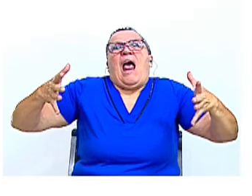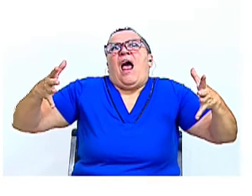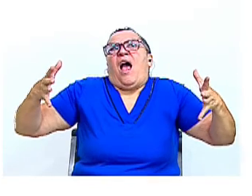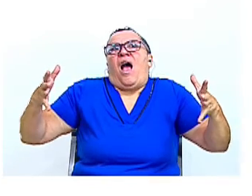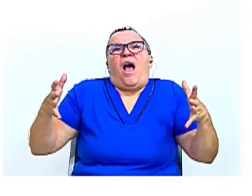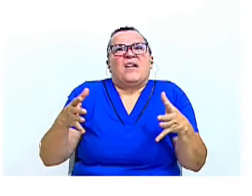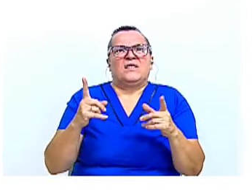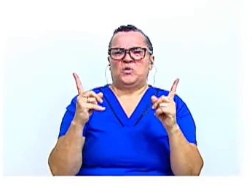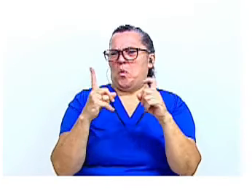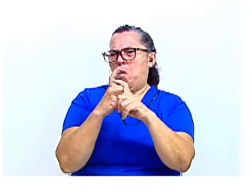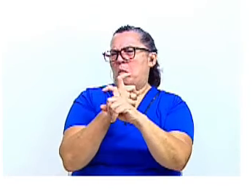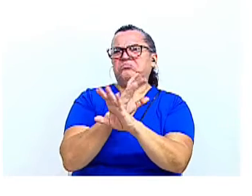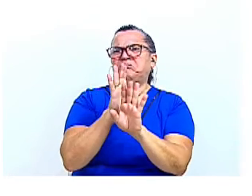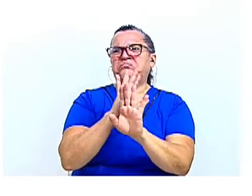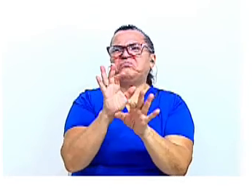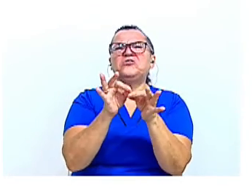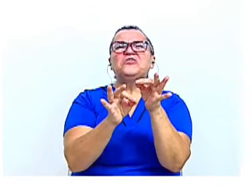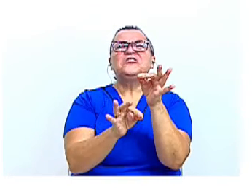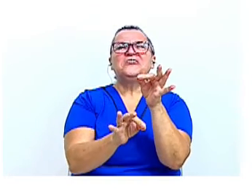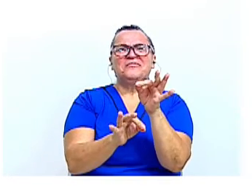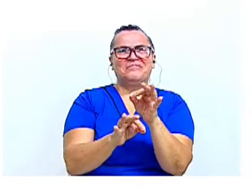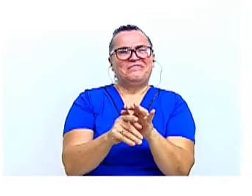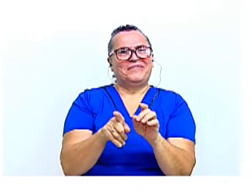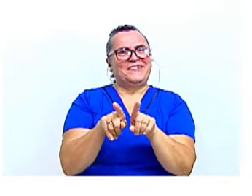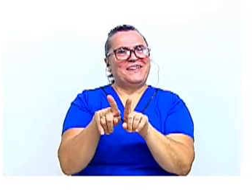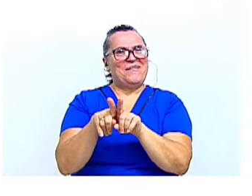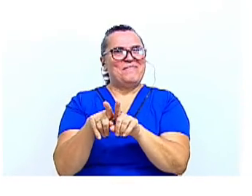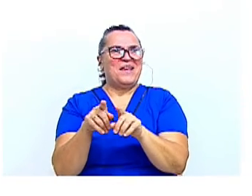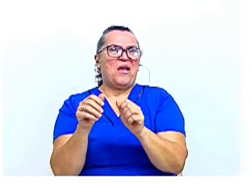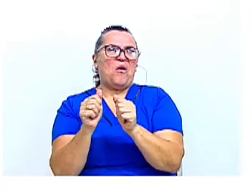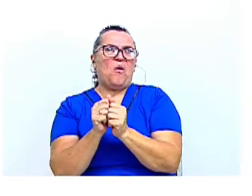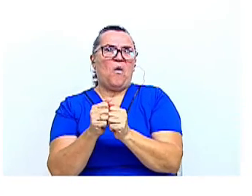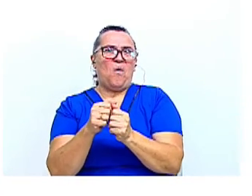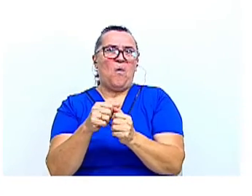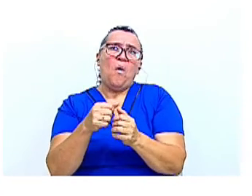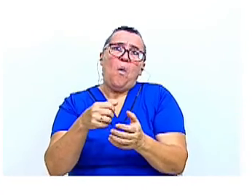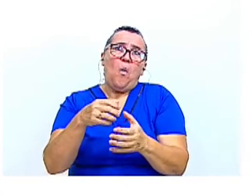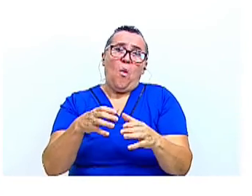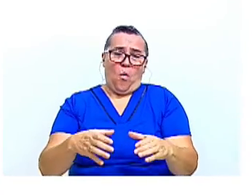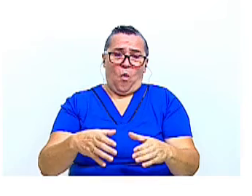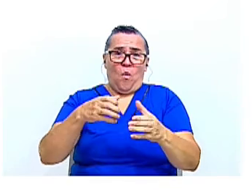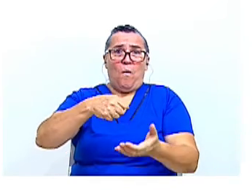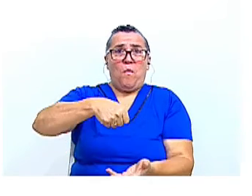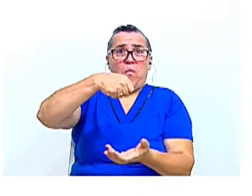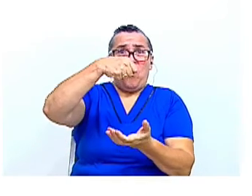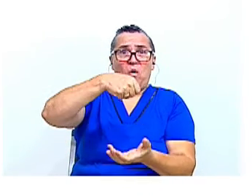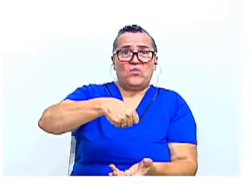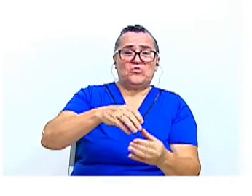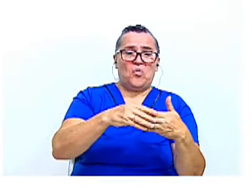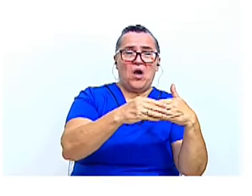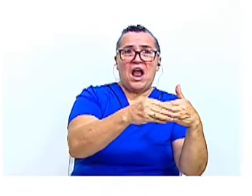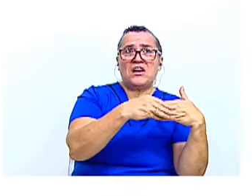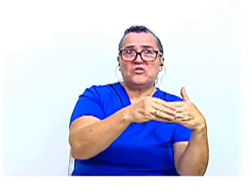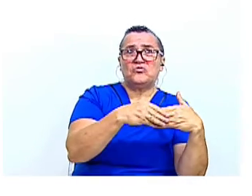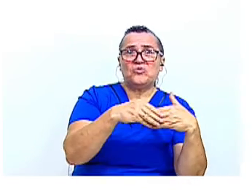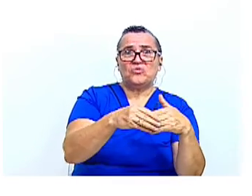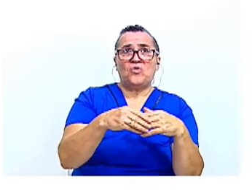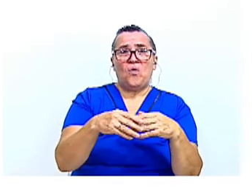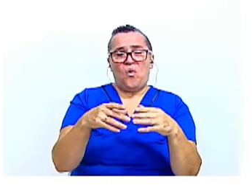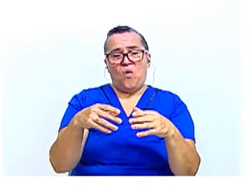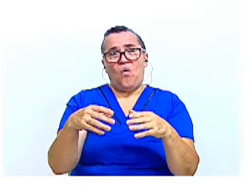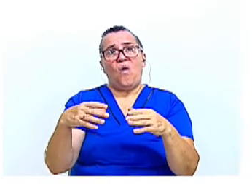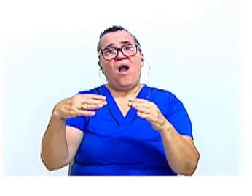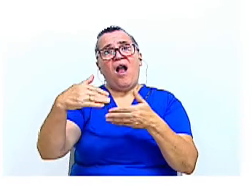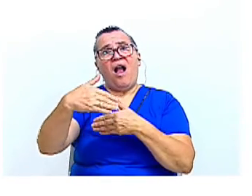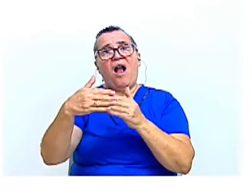máquinas complejas, ¿verdad? Pueden hacerlo inclusive con un pozo, pueden hacerlo utilizando cartón, utilizando también cajas